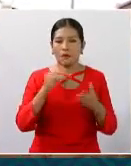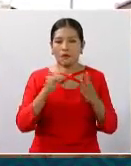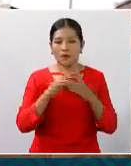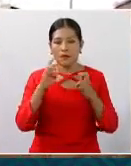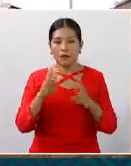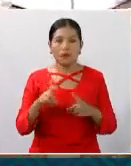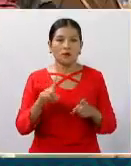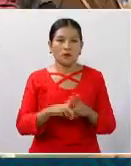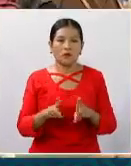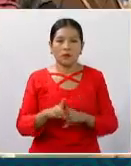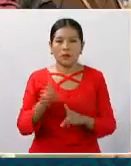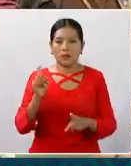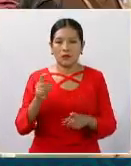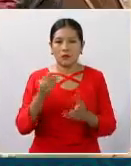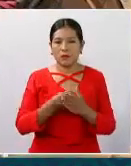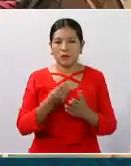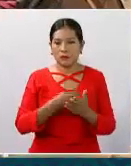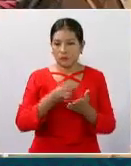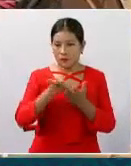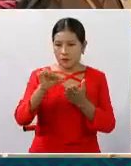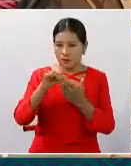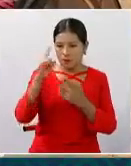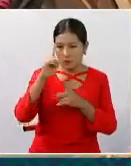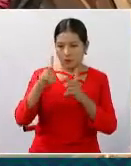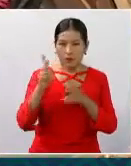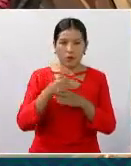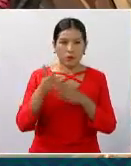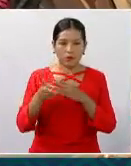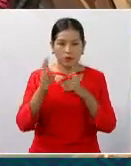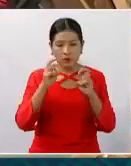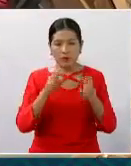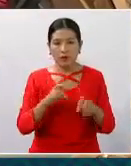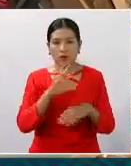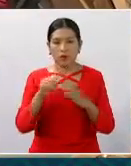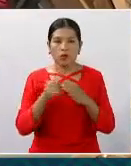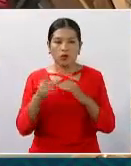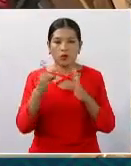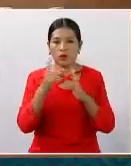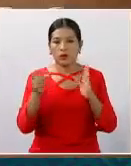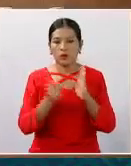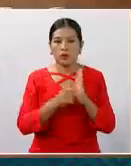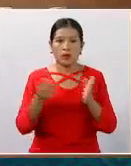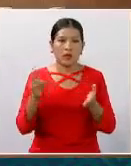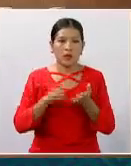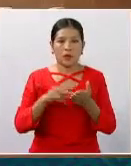se requieren consultorías, las cuales deben ser aprobadas por decreto supremo. Es así que